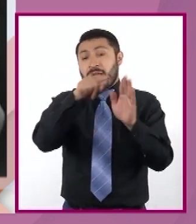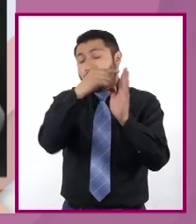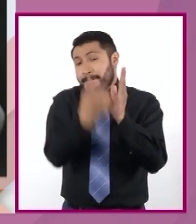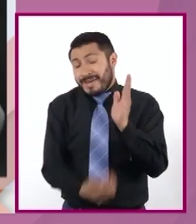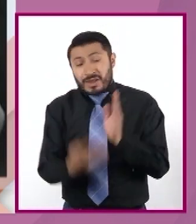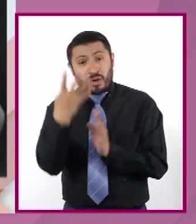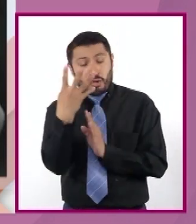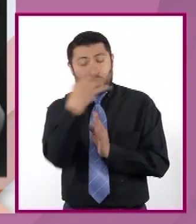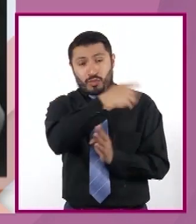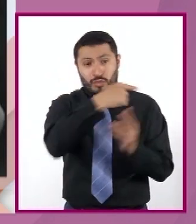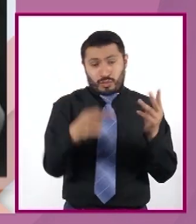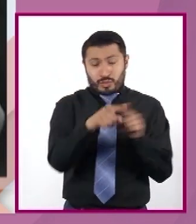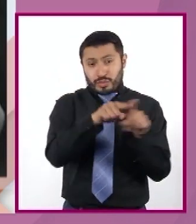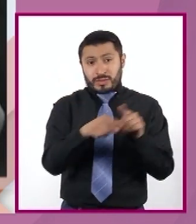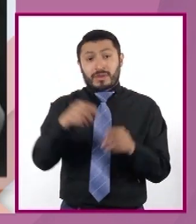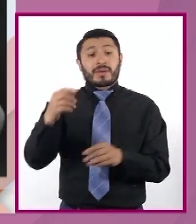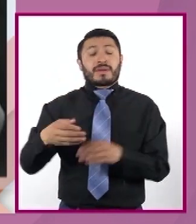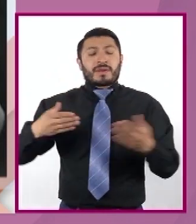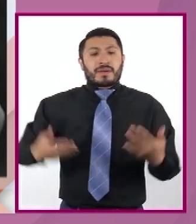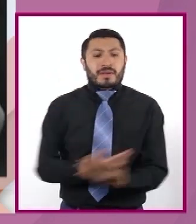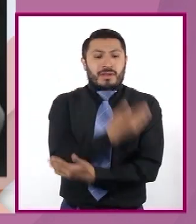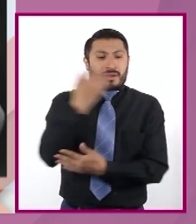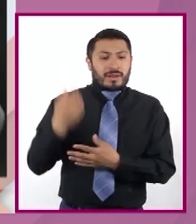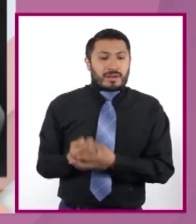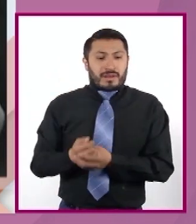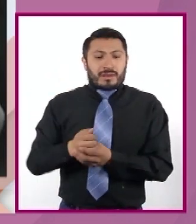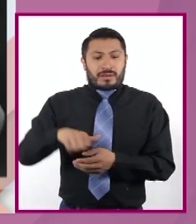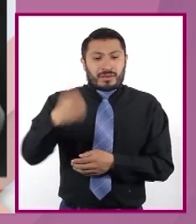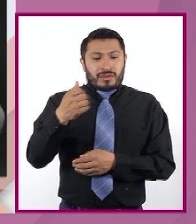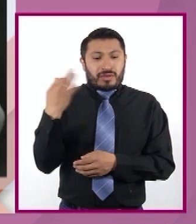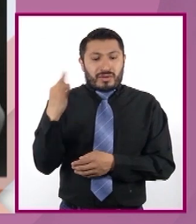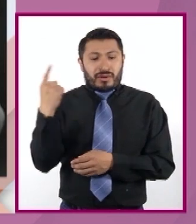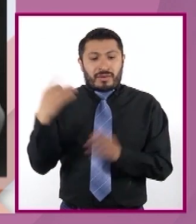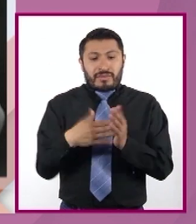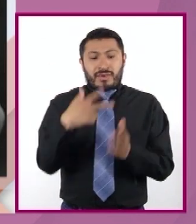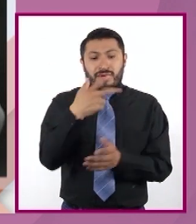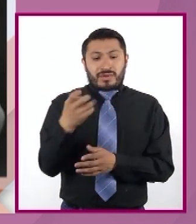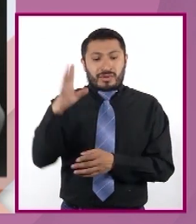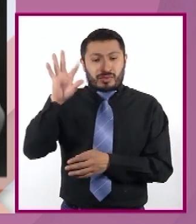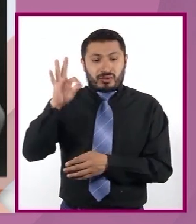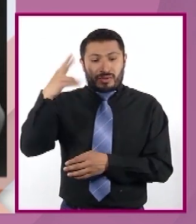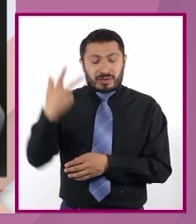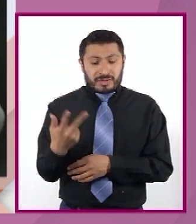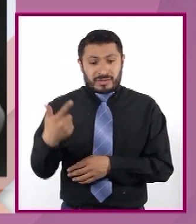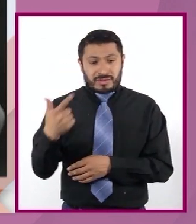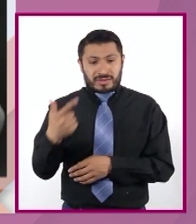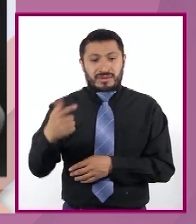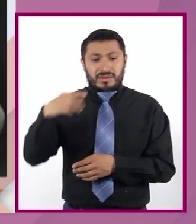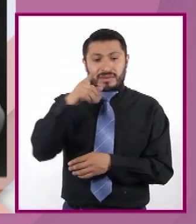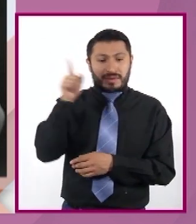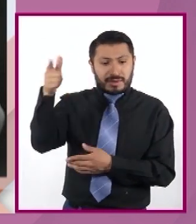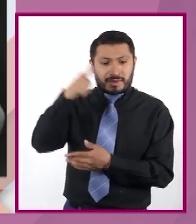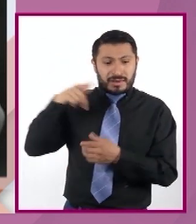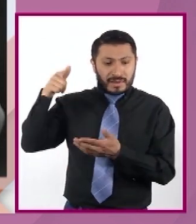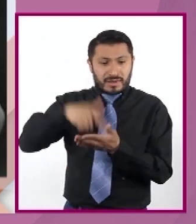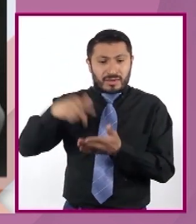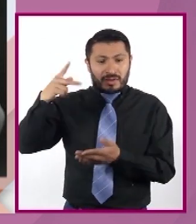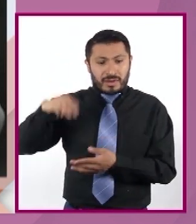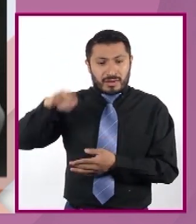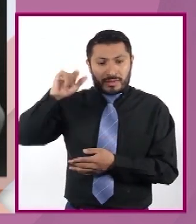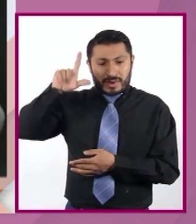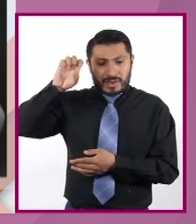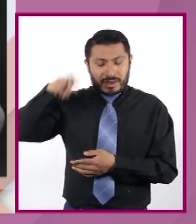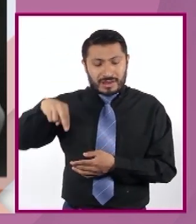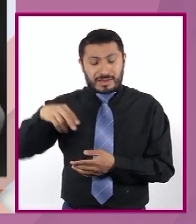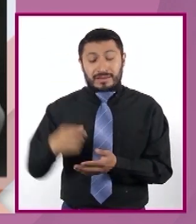de 1847 en Milán, una pequeña población en la que se había establecido su padre, Samuel Edison,